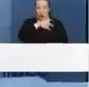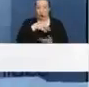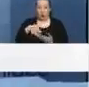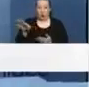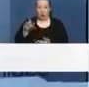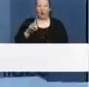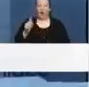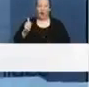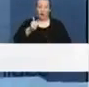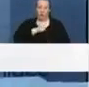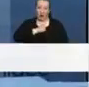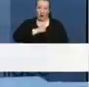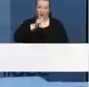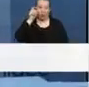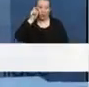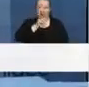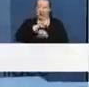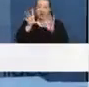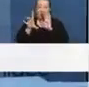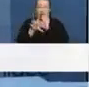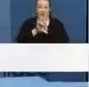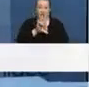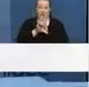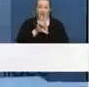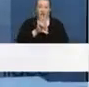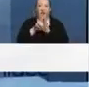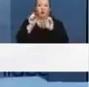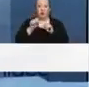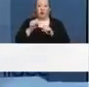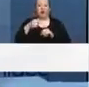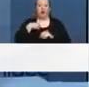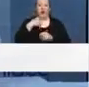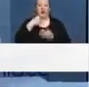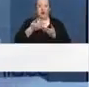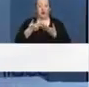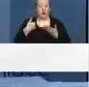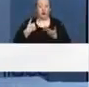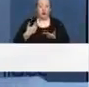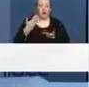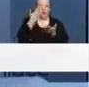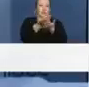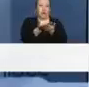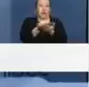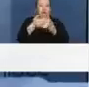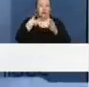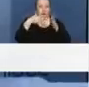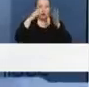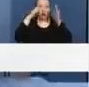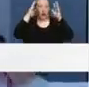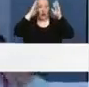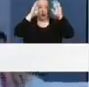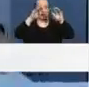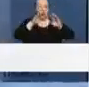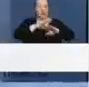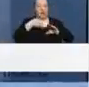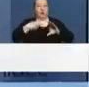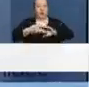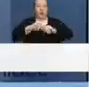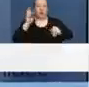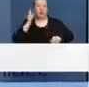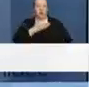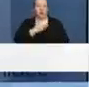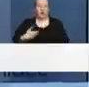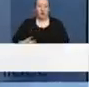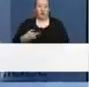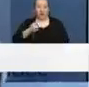ley sin ley el mismo debería suponer su carga contada a disposiciones por ecuatorianos en algo de dimita de